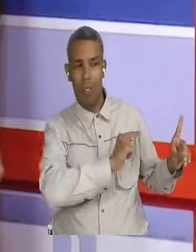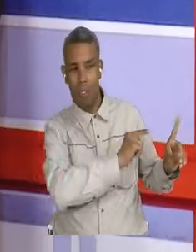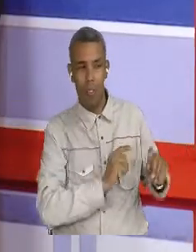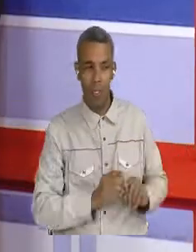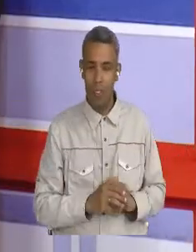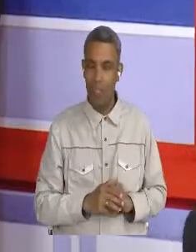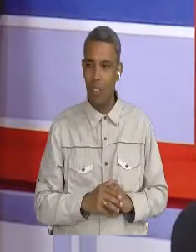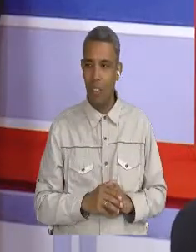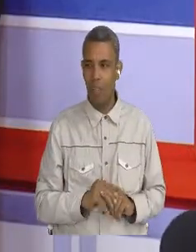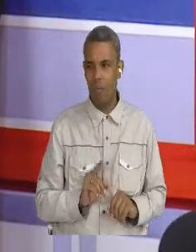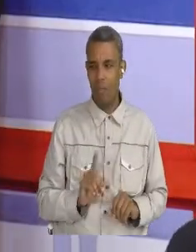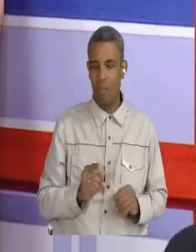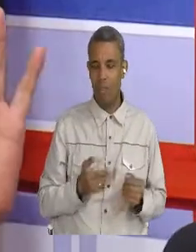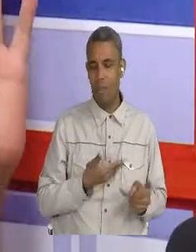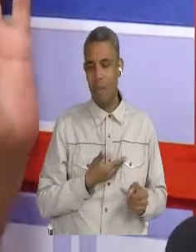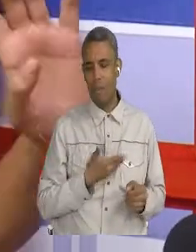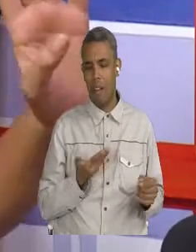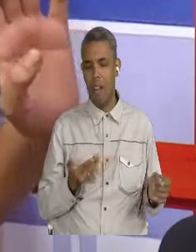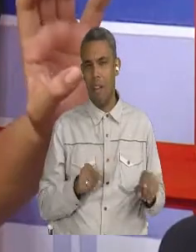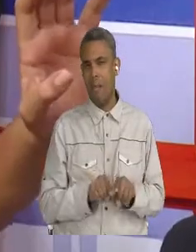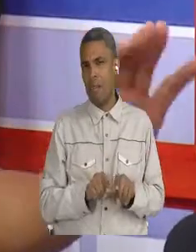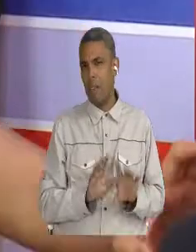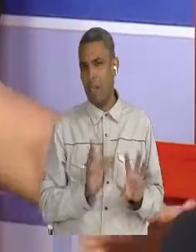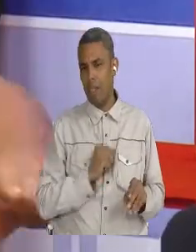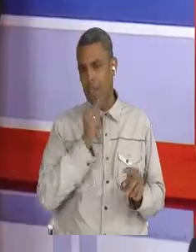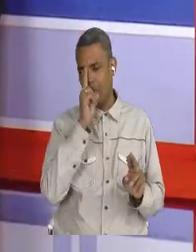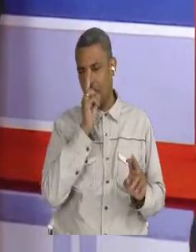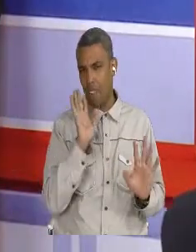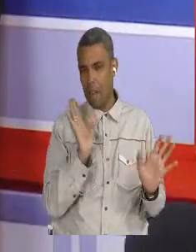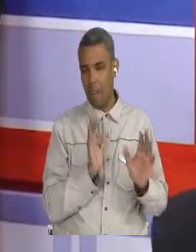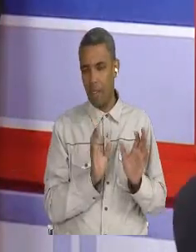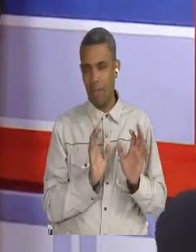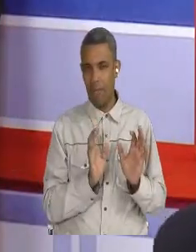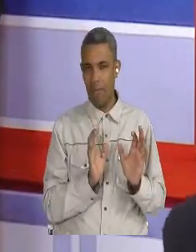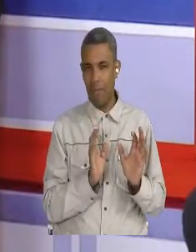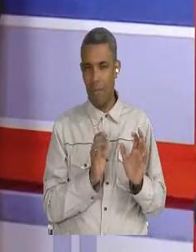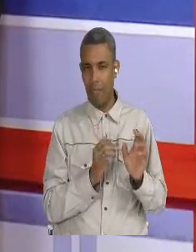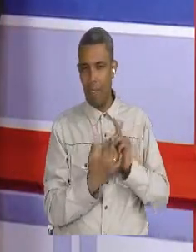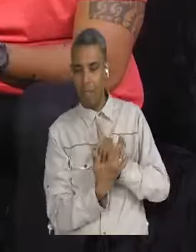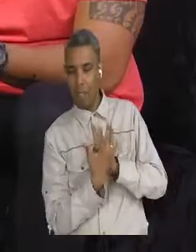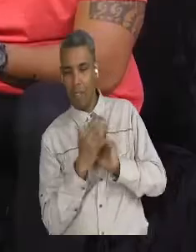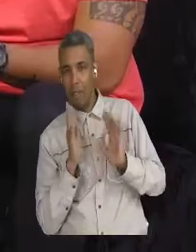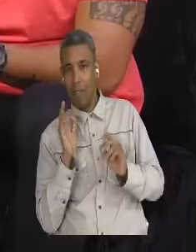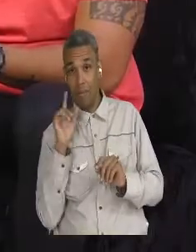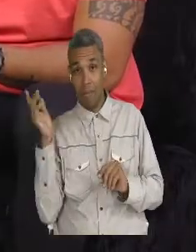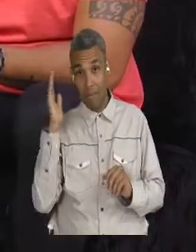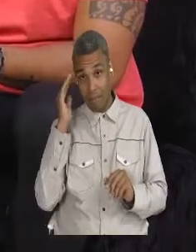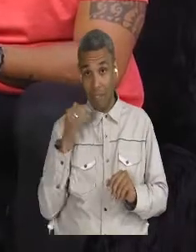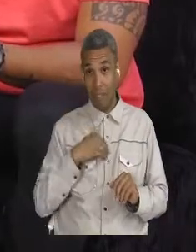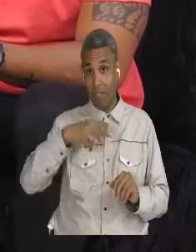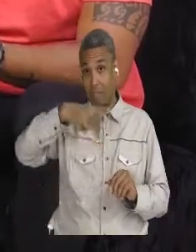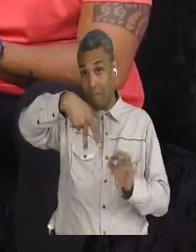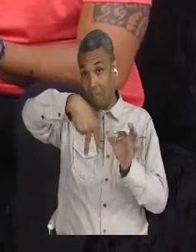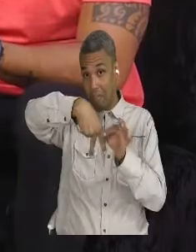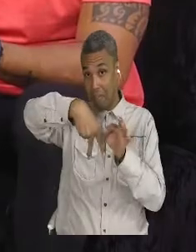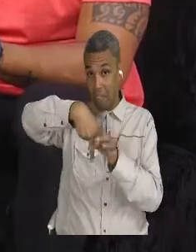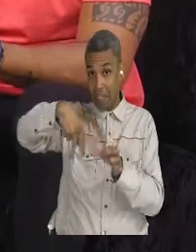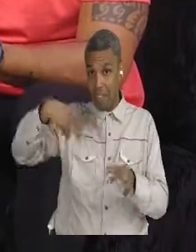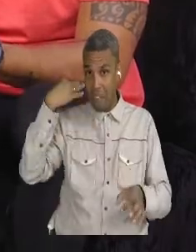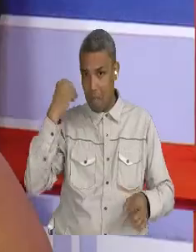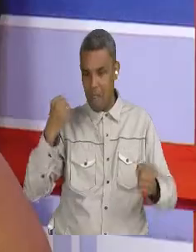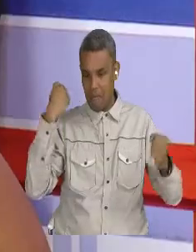entrenador. Bueno, ya saben, igual que es lo primero que le mira al entrenador a las chicas, así que las chicas de Zona Training, las piernas, vamos a darle durísimo.